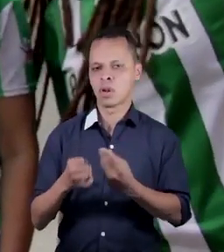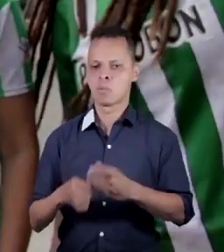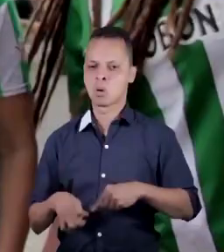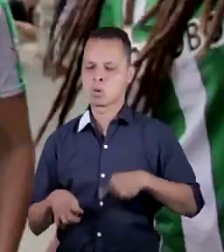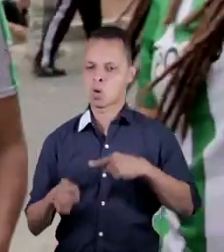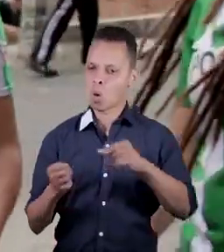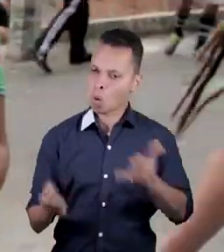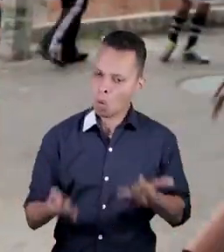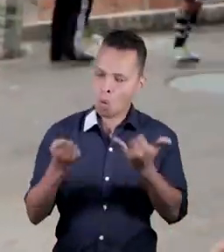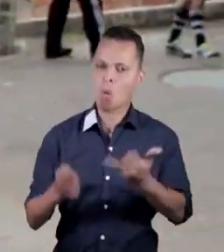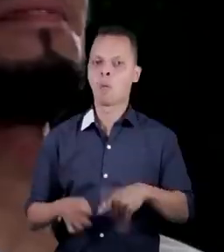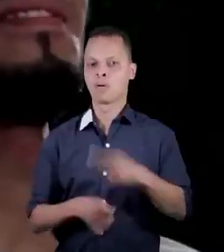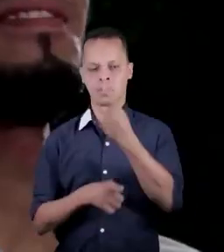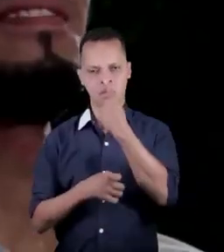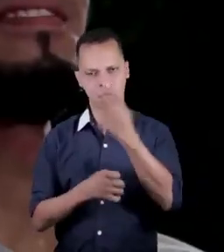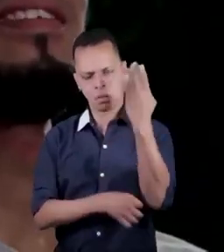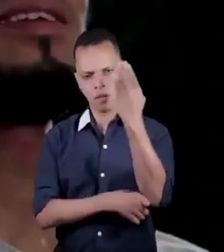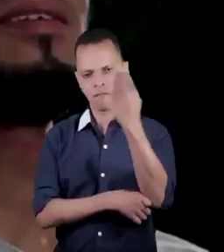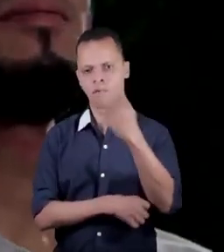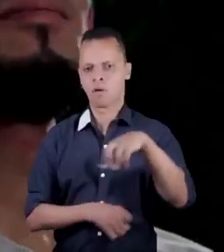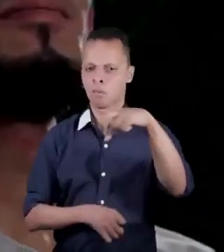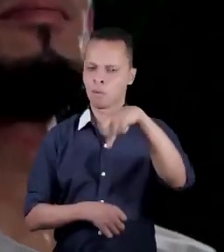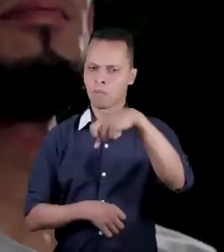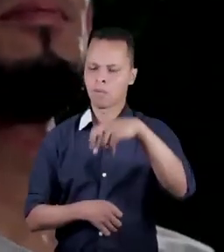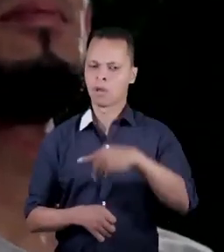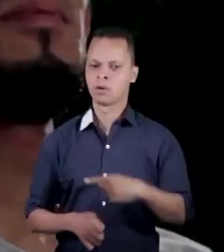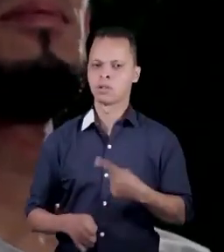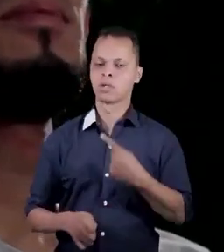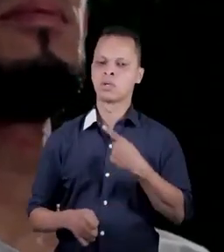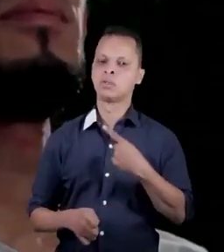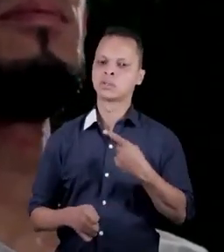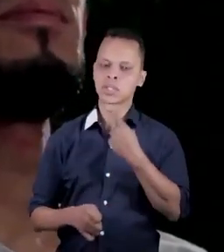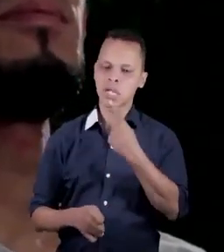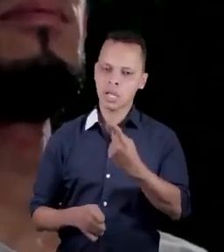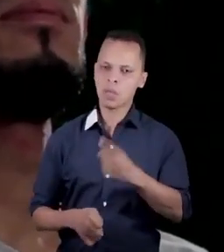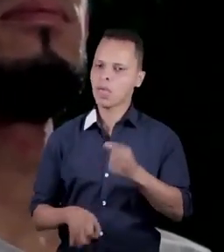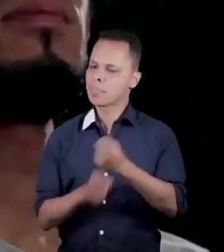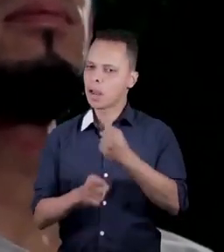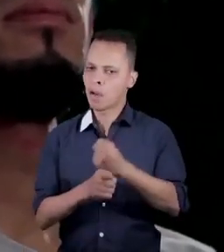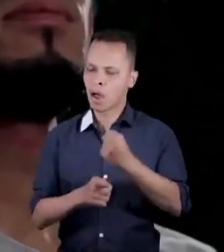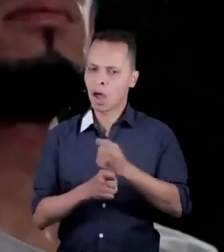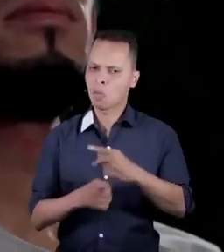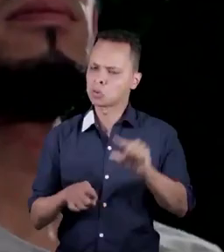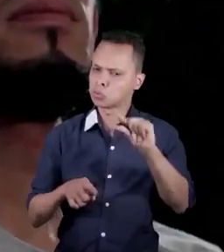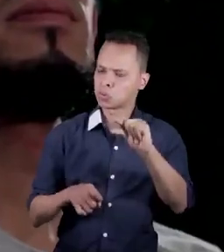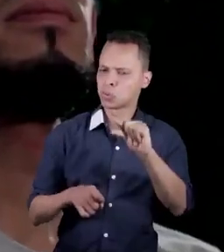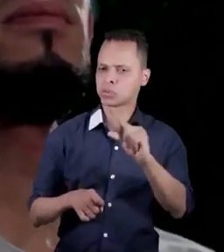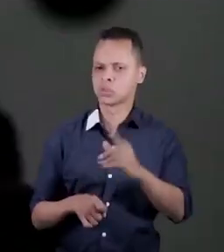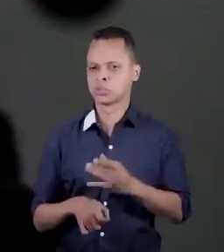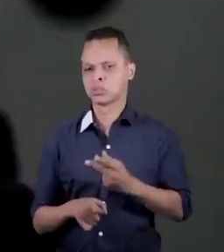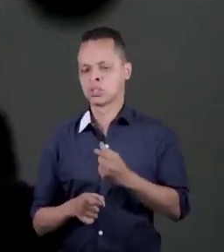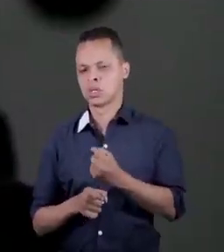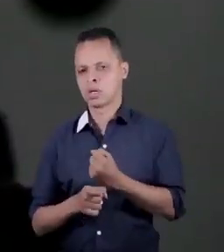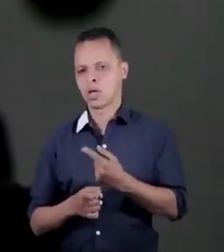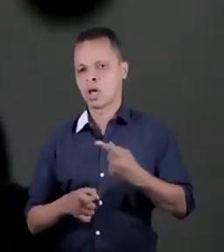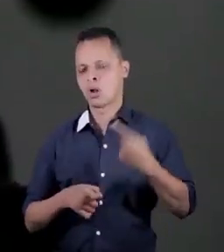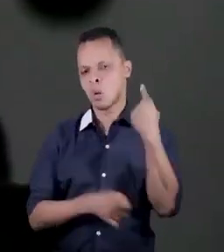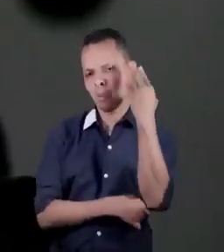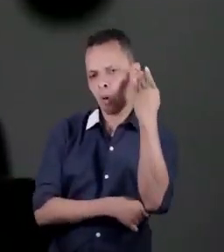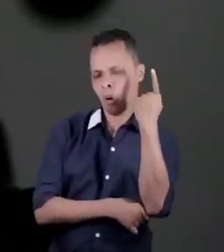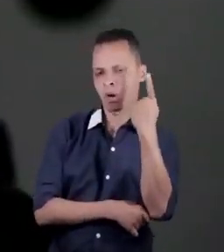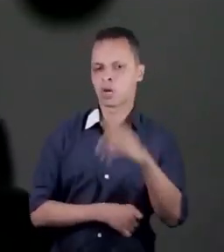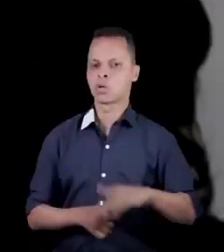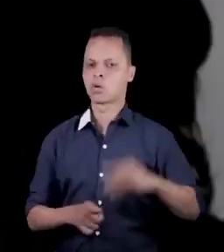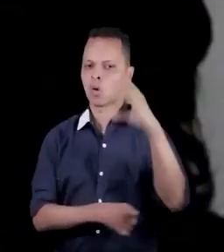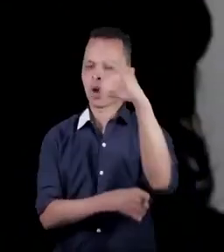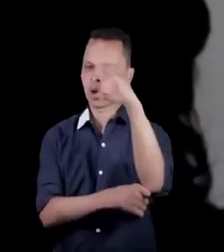en este momento que dice el cineforo popular que digamos que trabajamos un poquito los contextos políticos tanto de colombia como